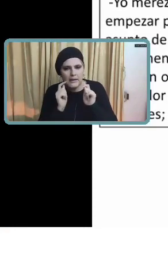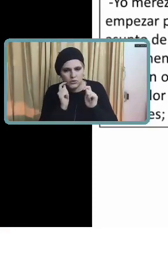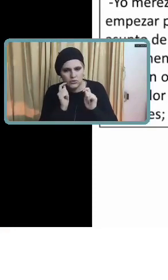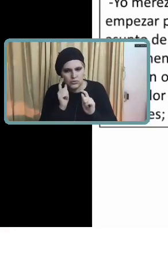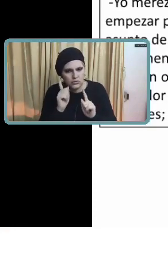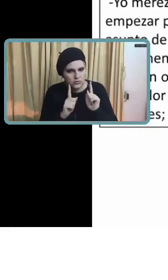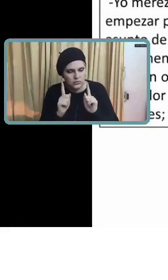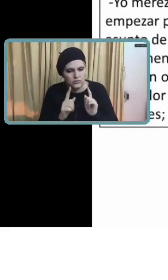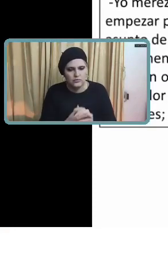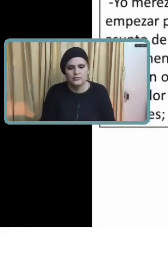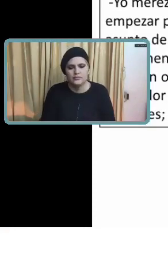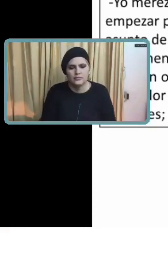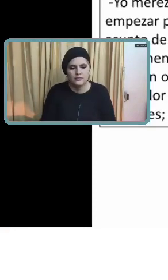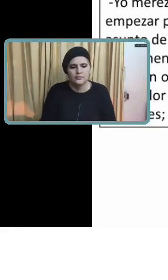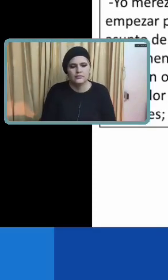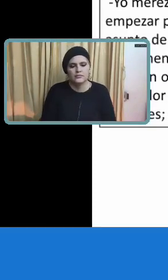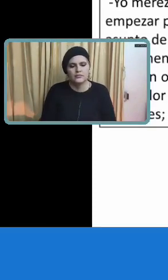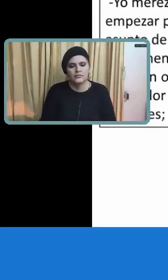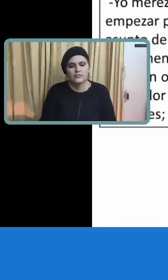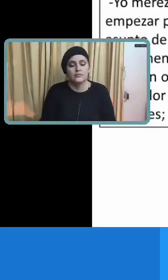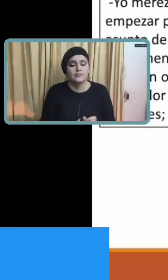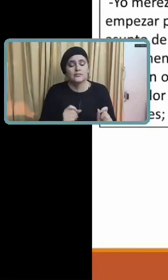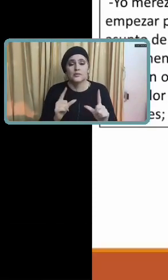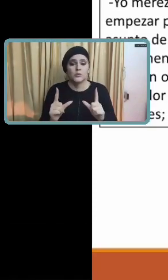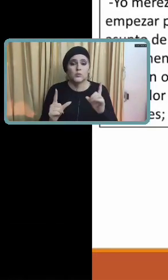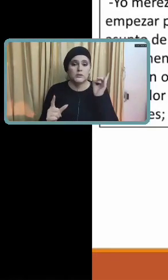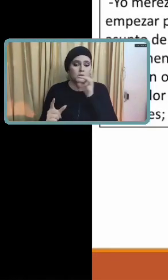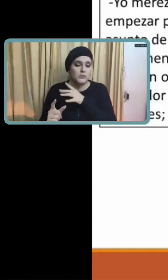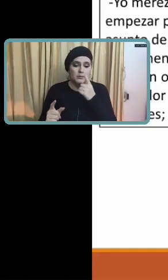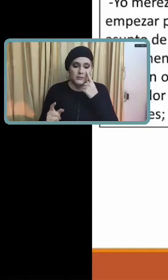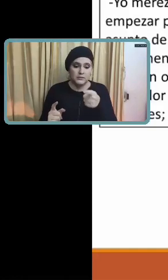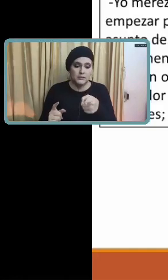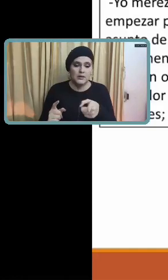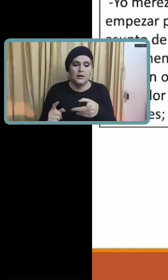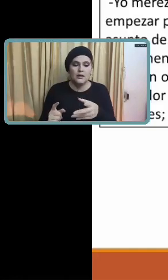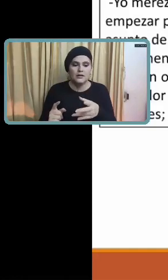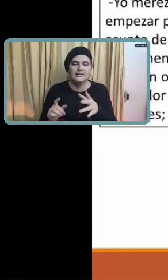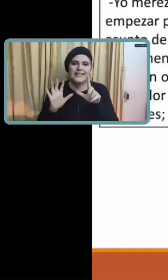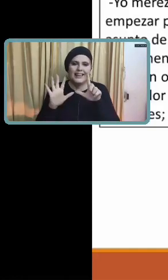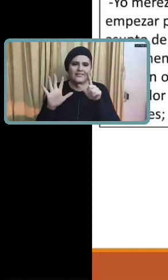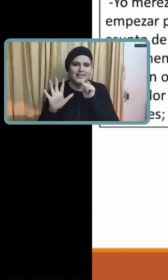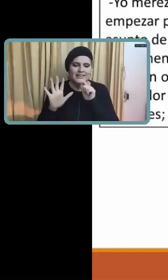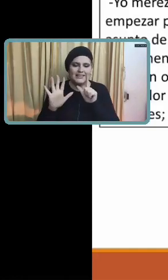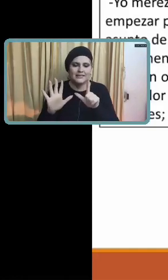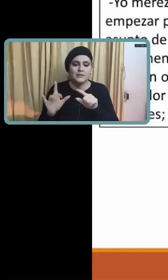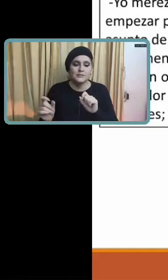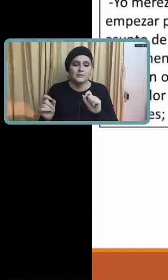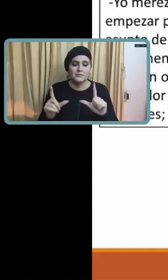Estas son mis últimas 7 diapositivas y quiero compartir con ustedes esta